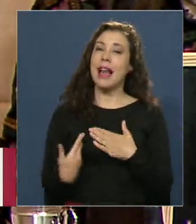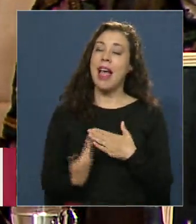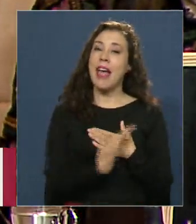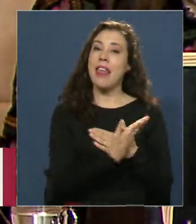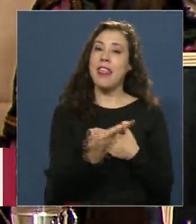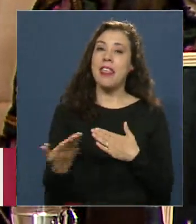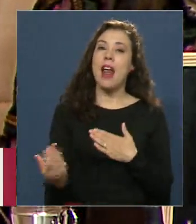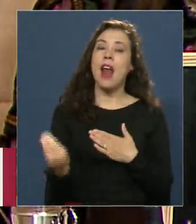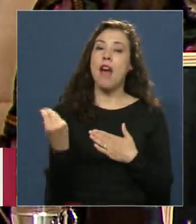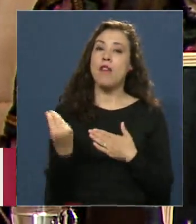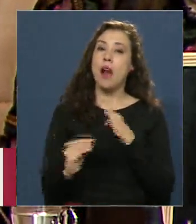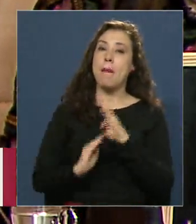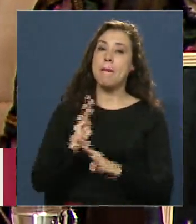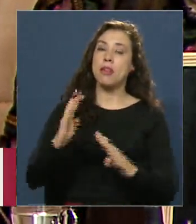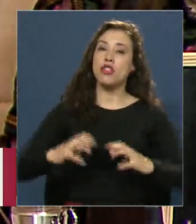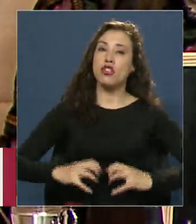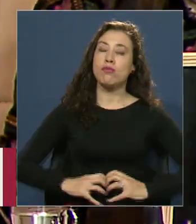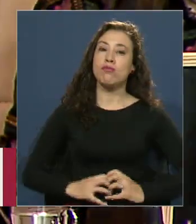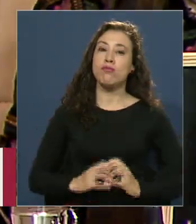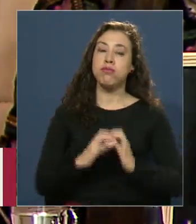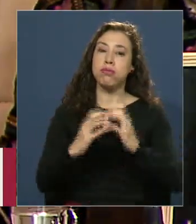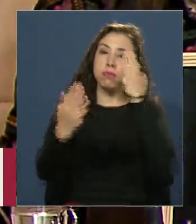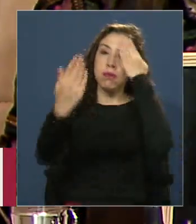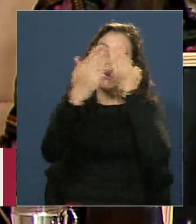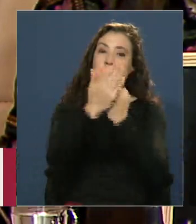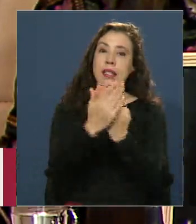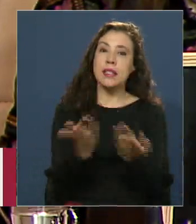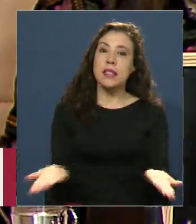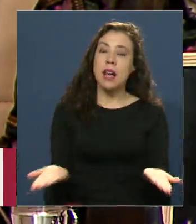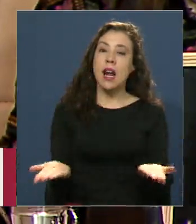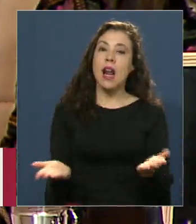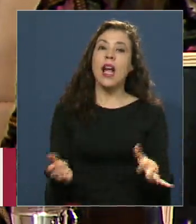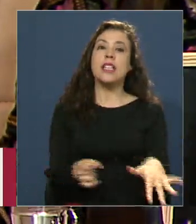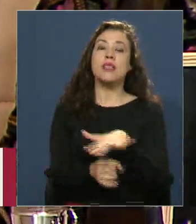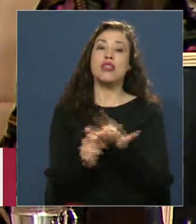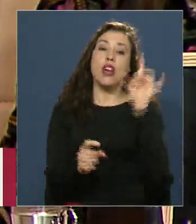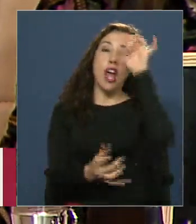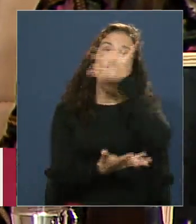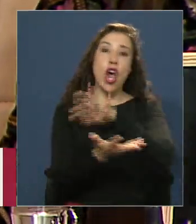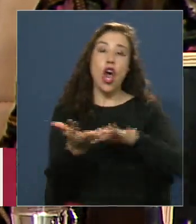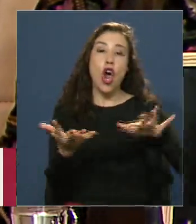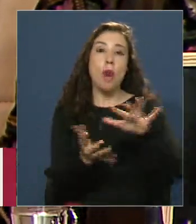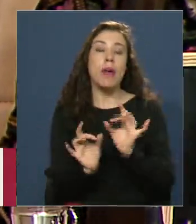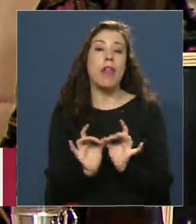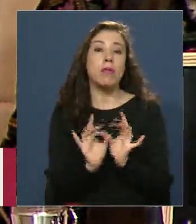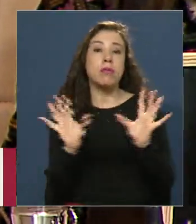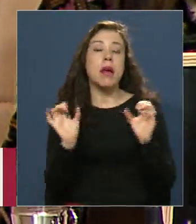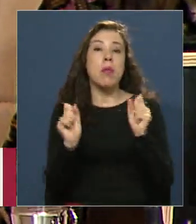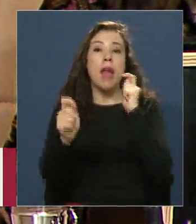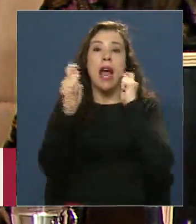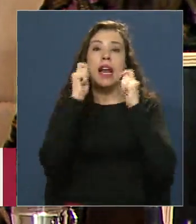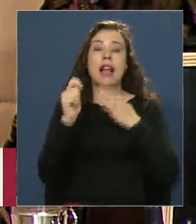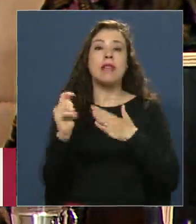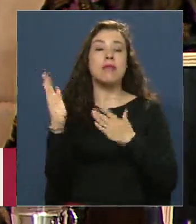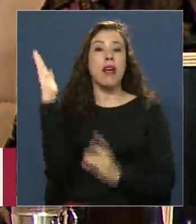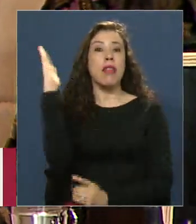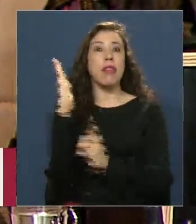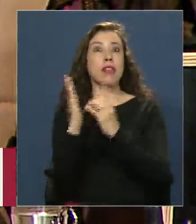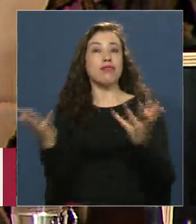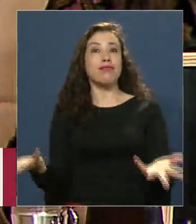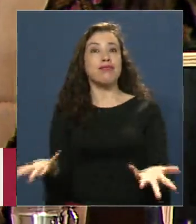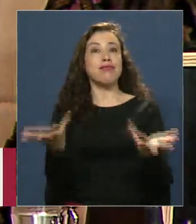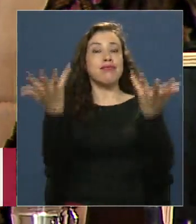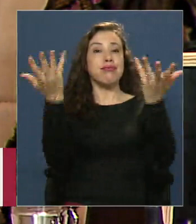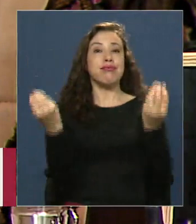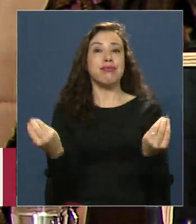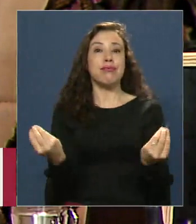entregarles la adecuada protección y fortalecimiento para enfrentar aquellos eventos adversos o contingencias que pongan en riesgo su progreso o